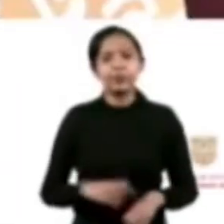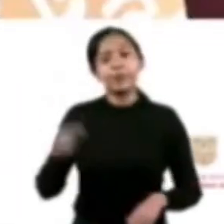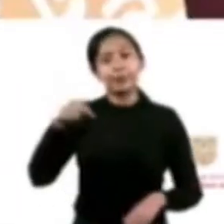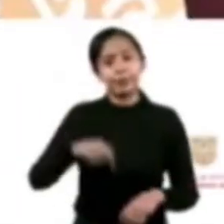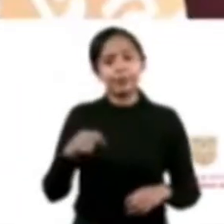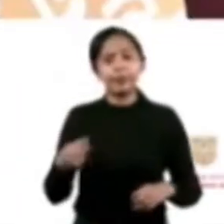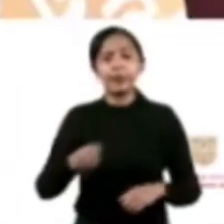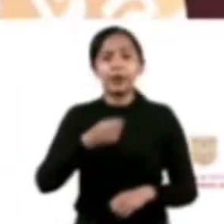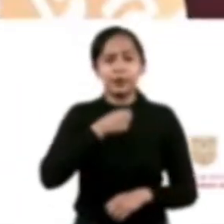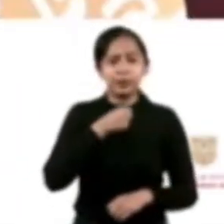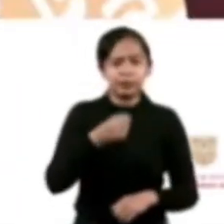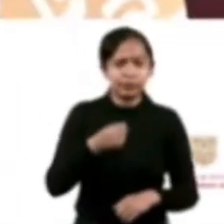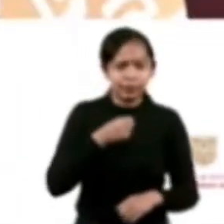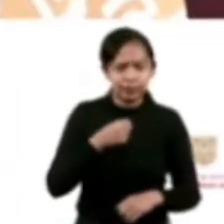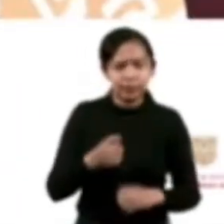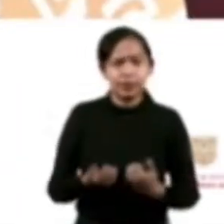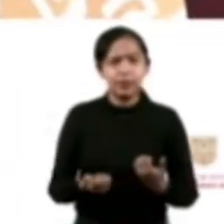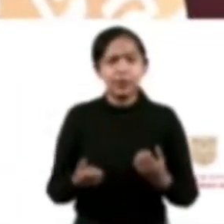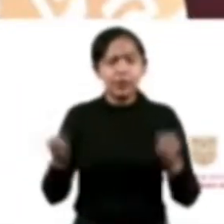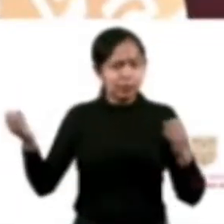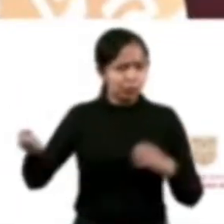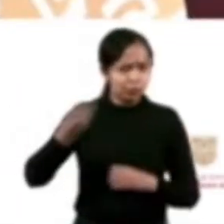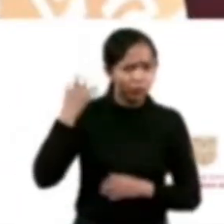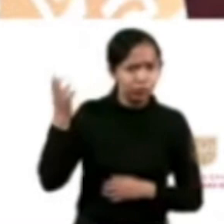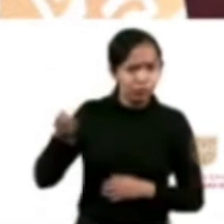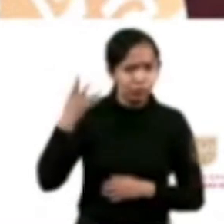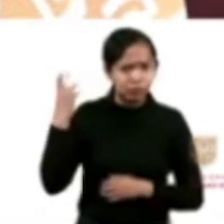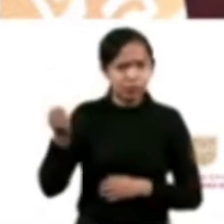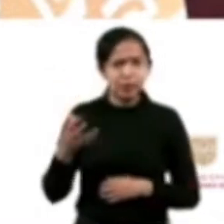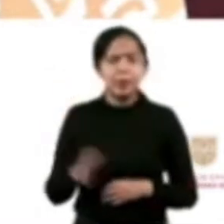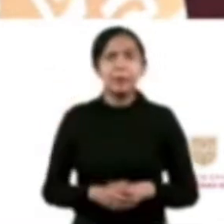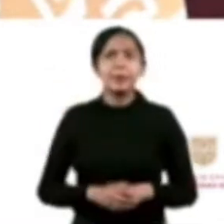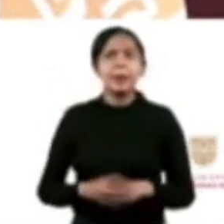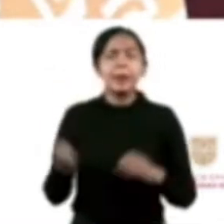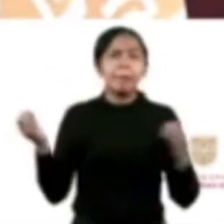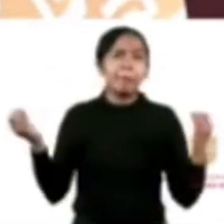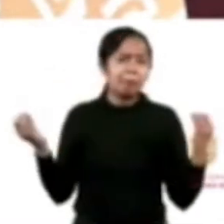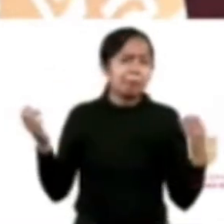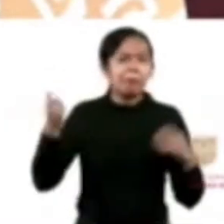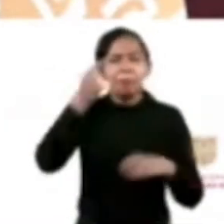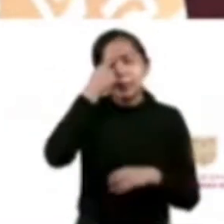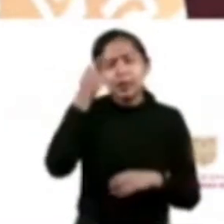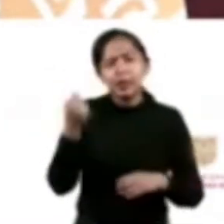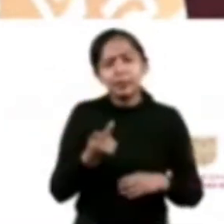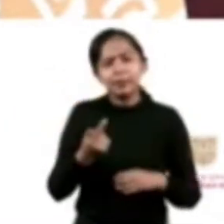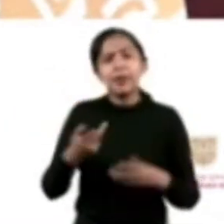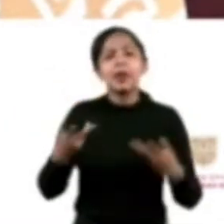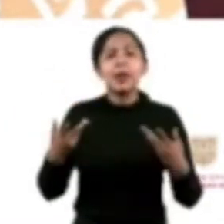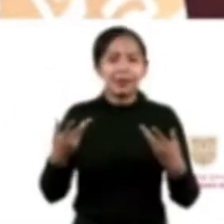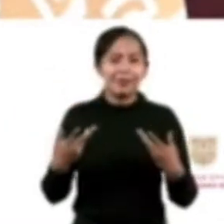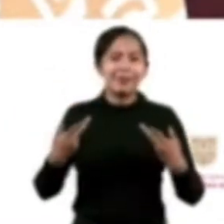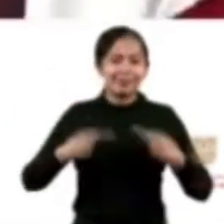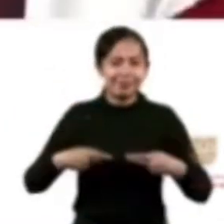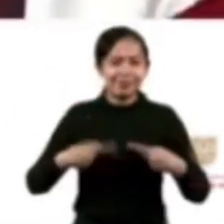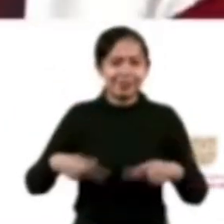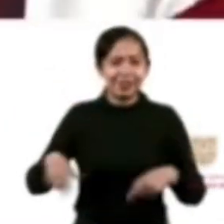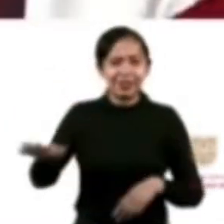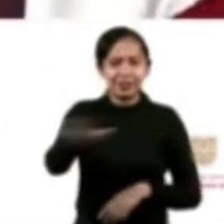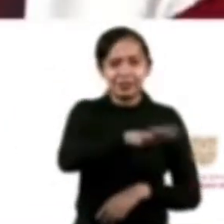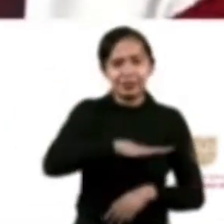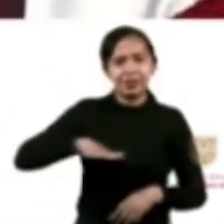Esta conferencia de prensa tiene el propósito de informarle a la ciudadanía que se va